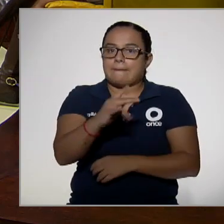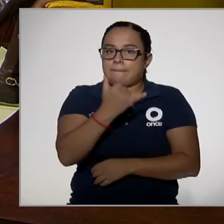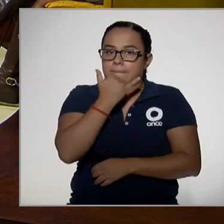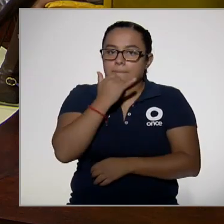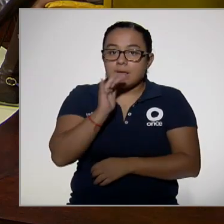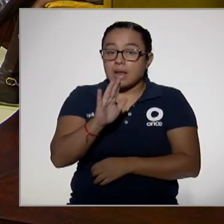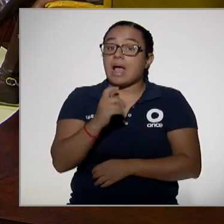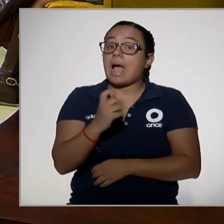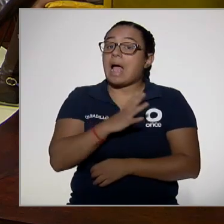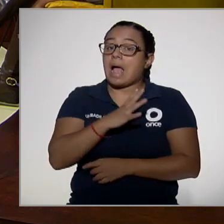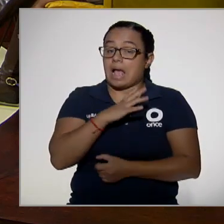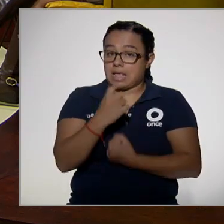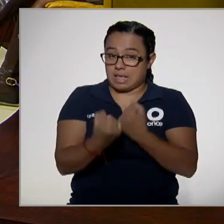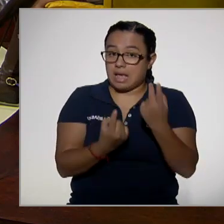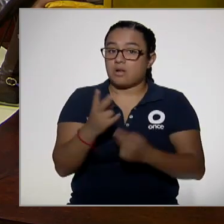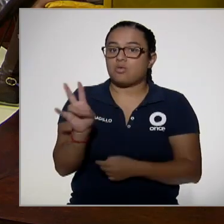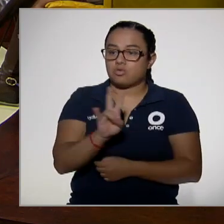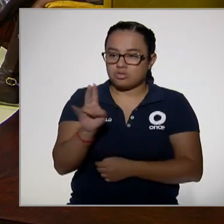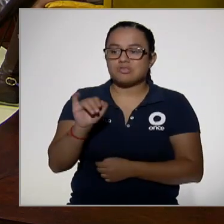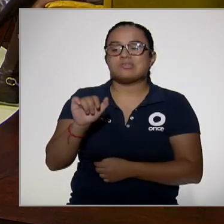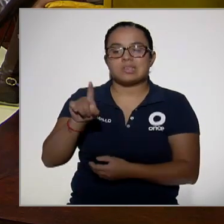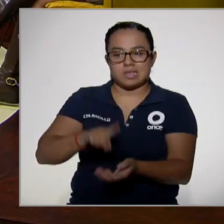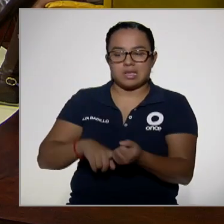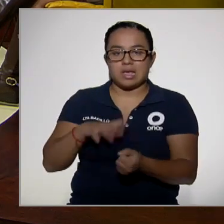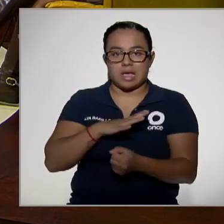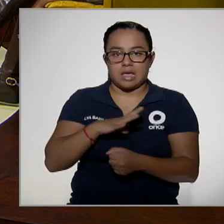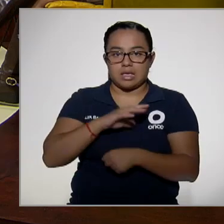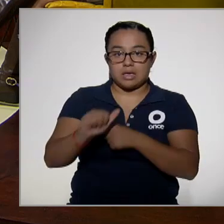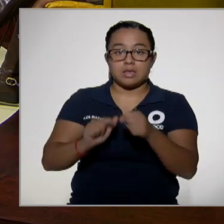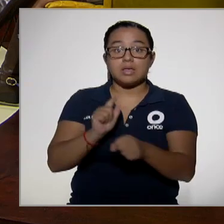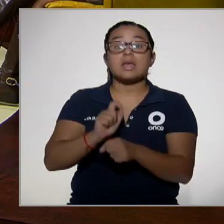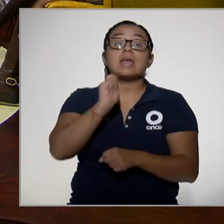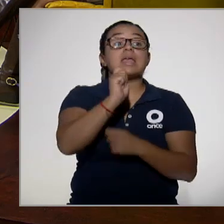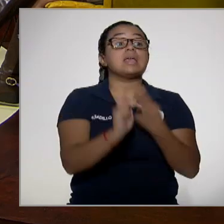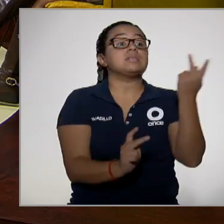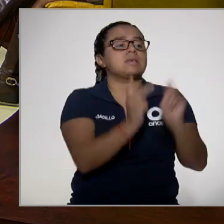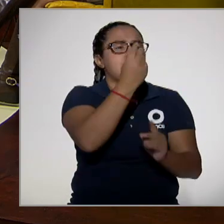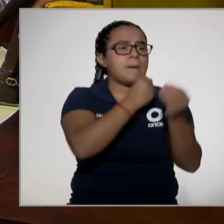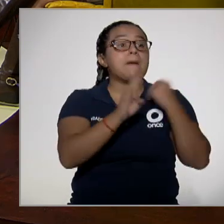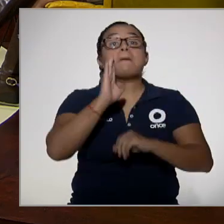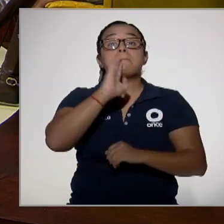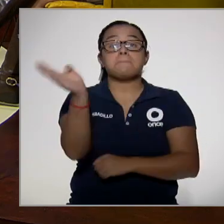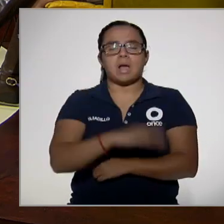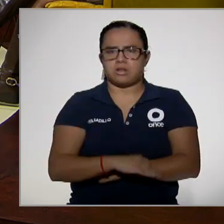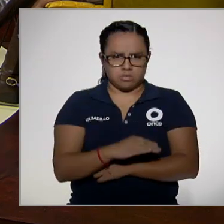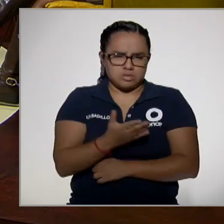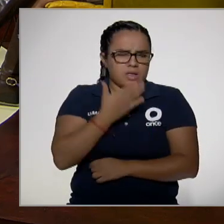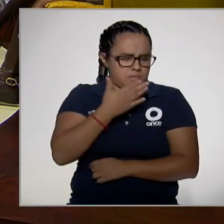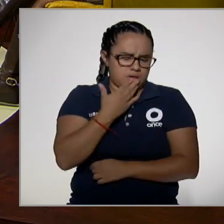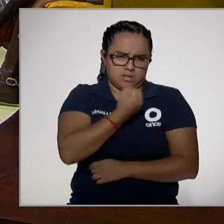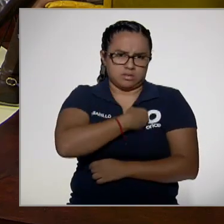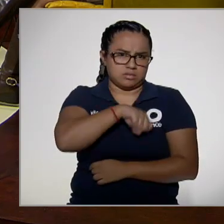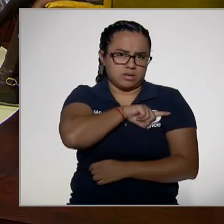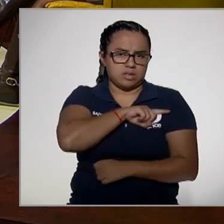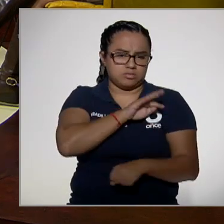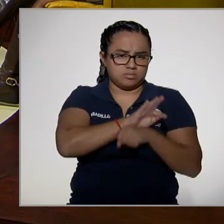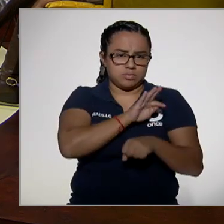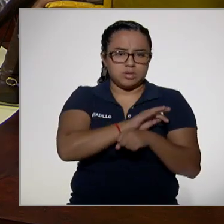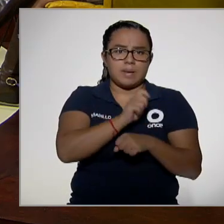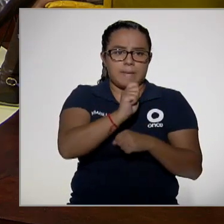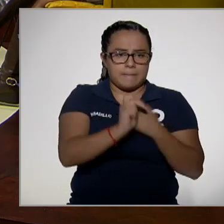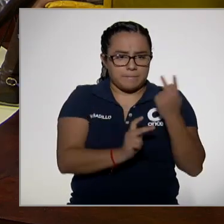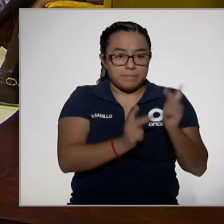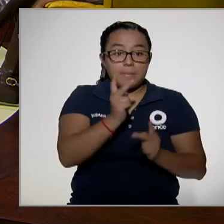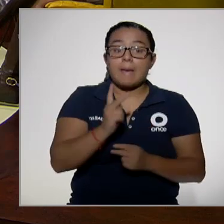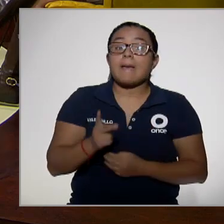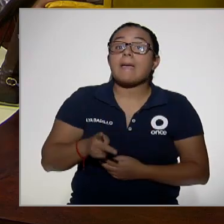nutrientes que dependen de productos animales no estamos diciendo que ser vegano sea malo al contrario puede ser muy sano para la salud la alimentación basada en plantas